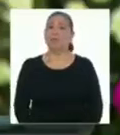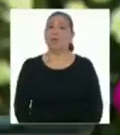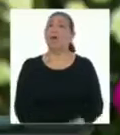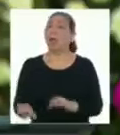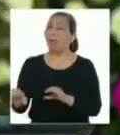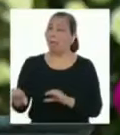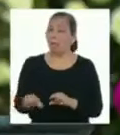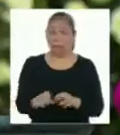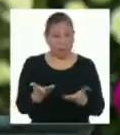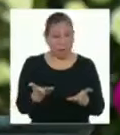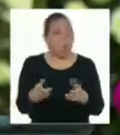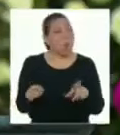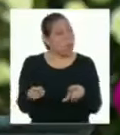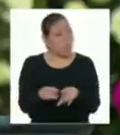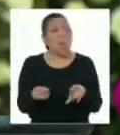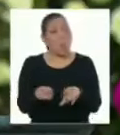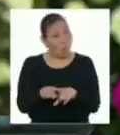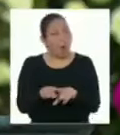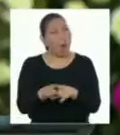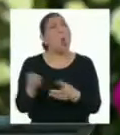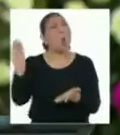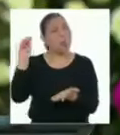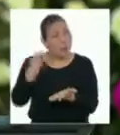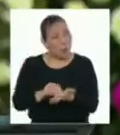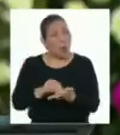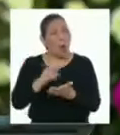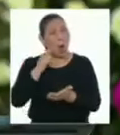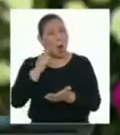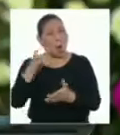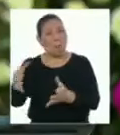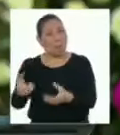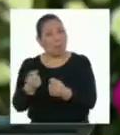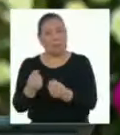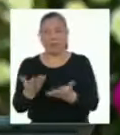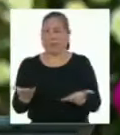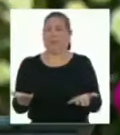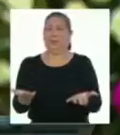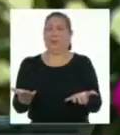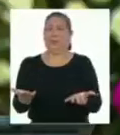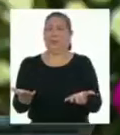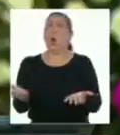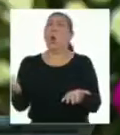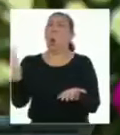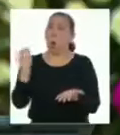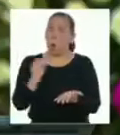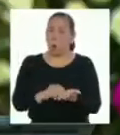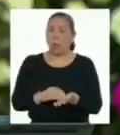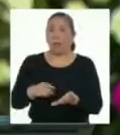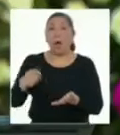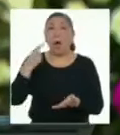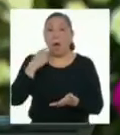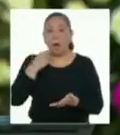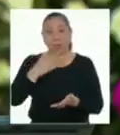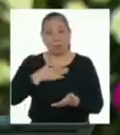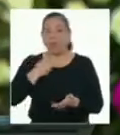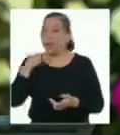e hicieron con ellos lo mismo. Por último, le mandó su